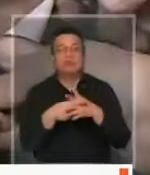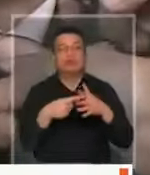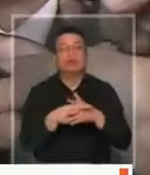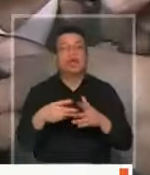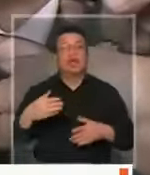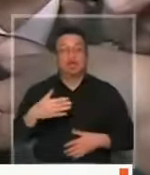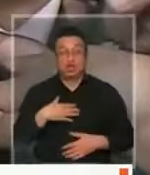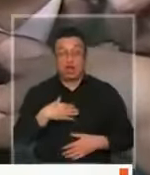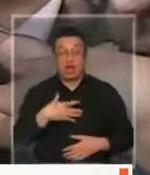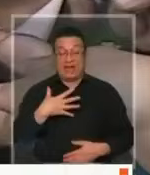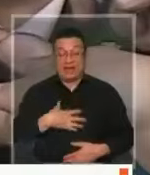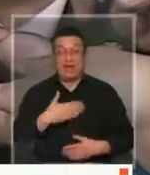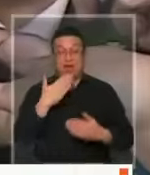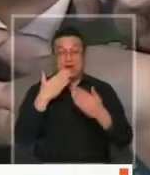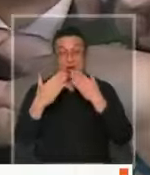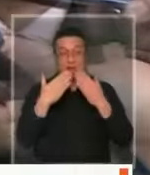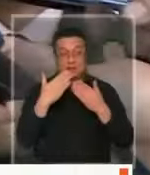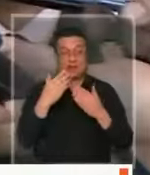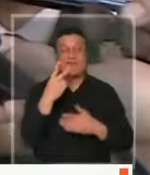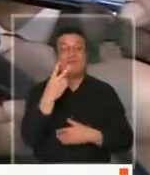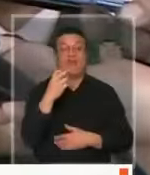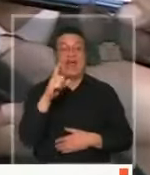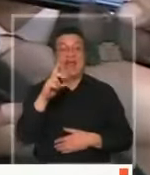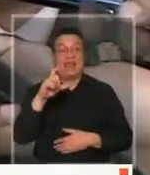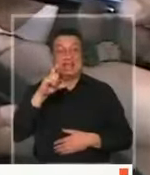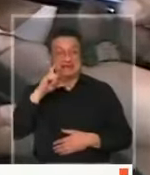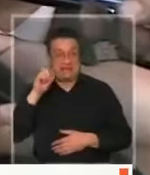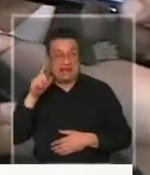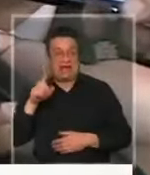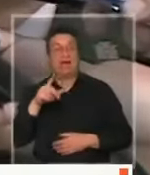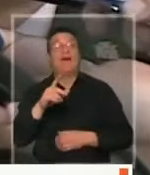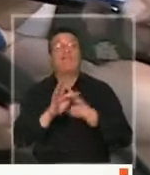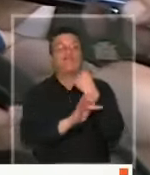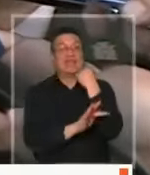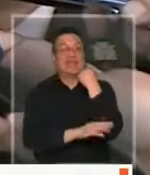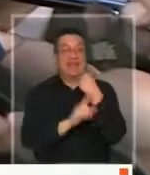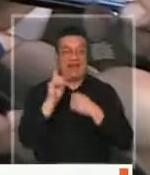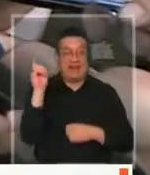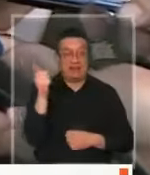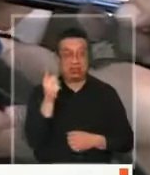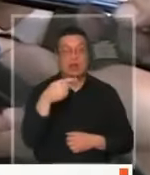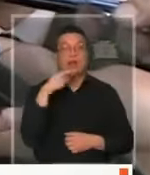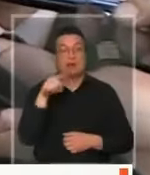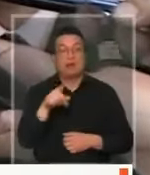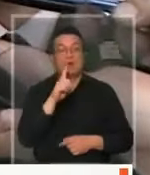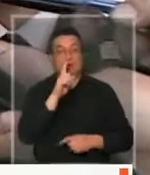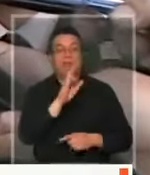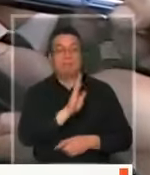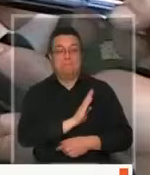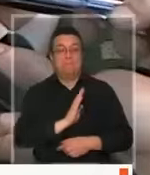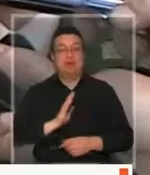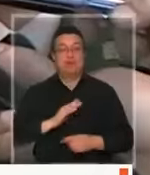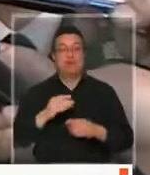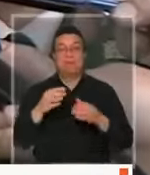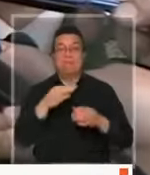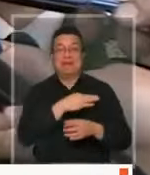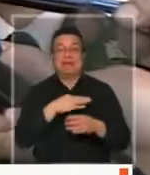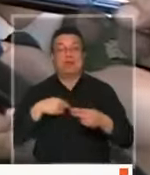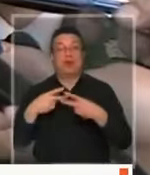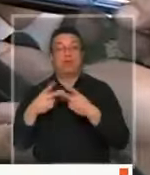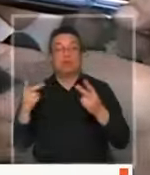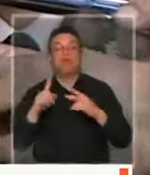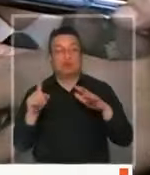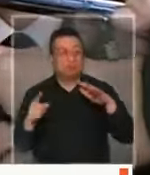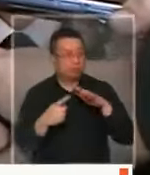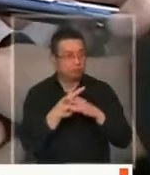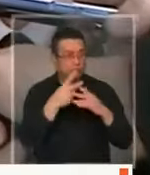quiero conversar con don Ángel Valencia y me preocupa que en una situación así aparezcan miembros del Ministerio Público o se aparezca